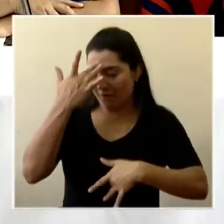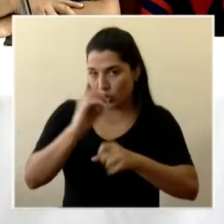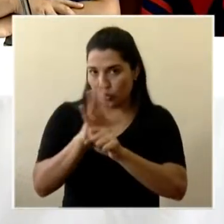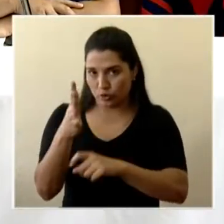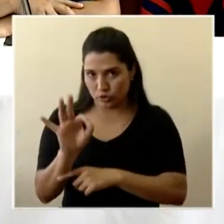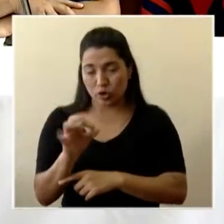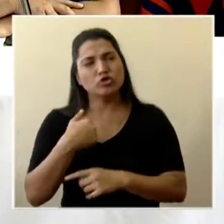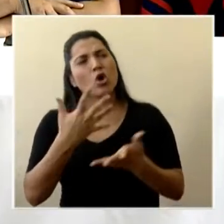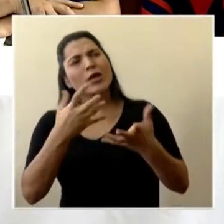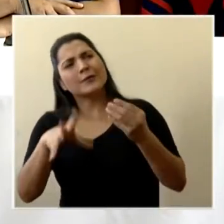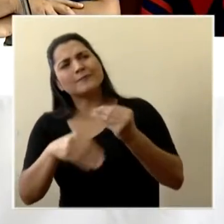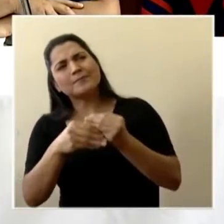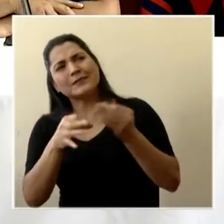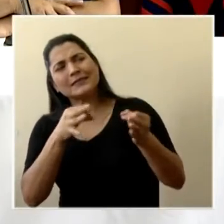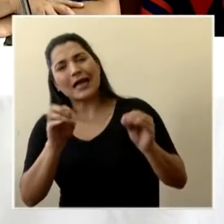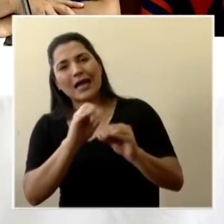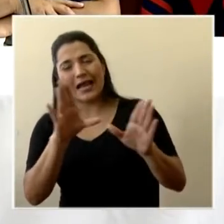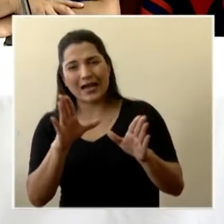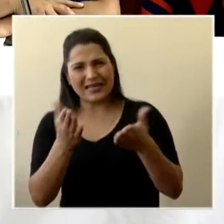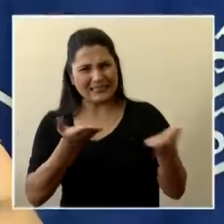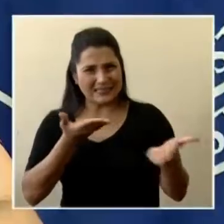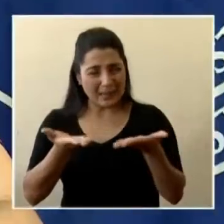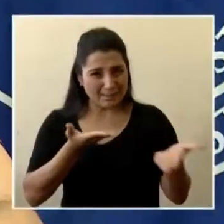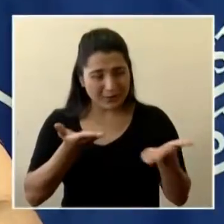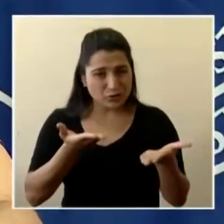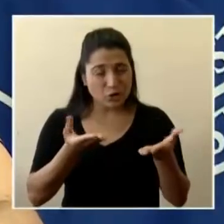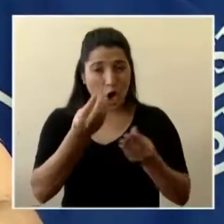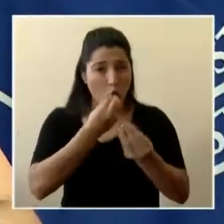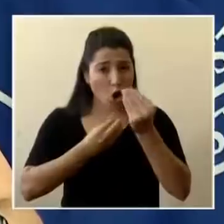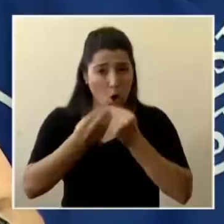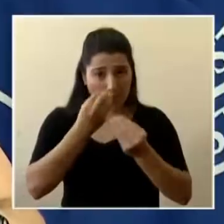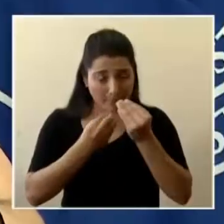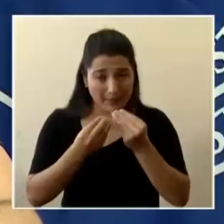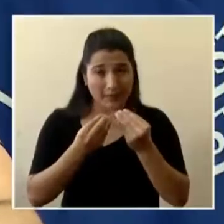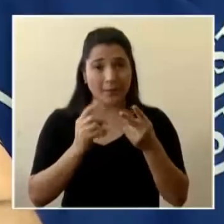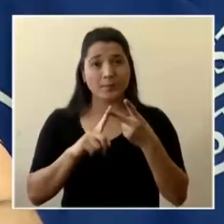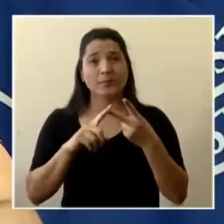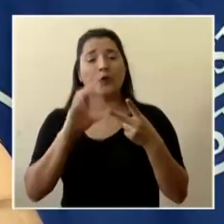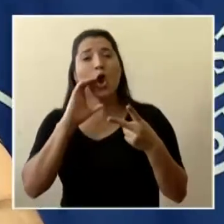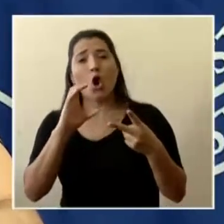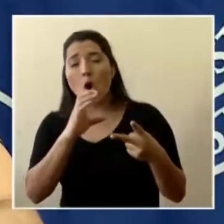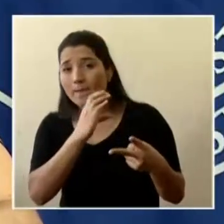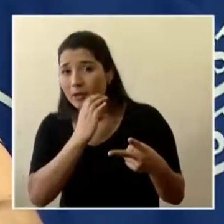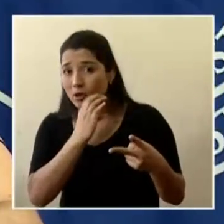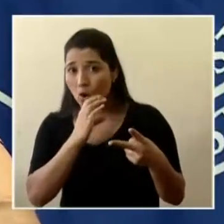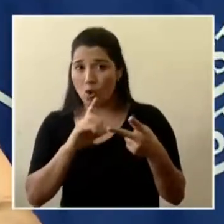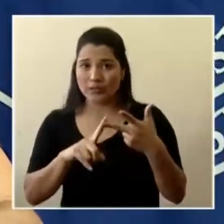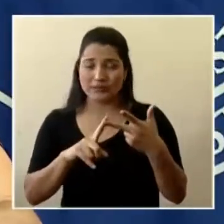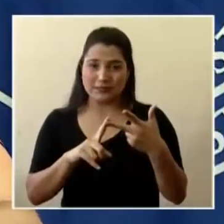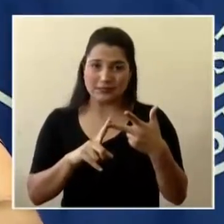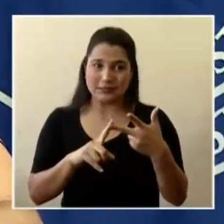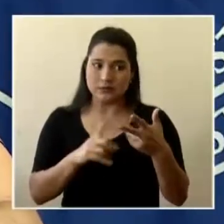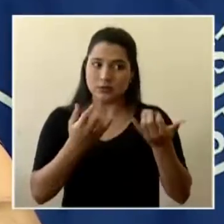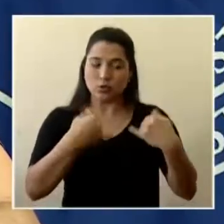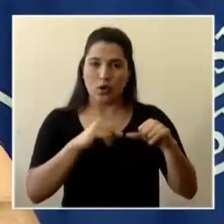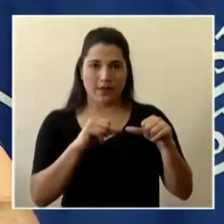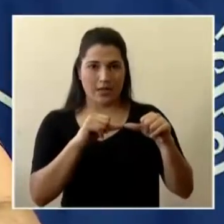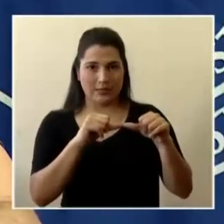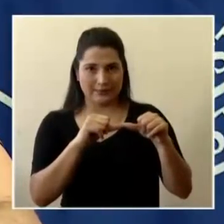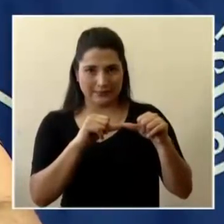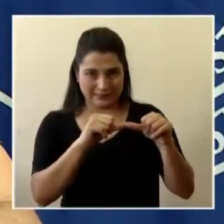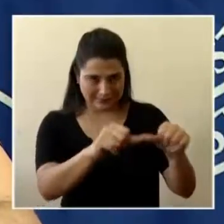porque con respecto al servicio de comidas, en comedores, en servicios que también tienen una funcionalidad de cuidado, se mantienen igual a como